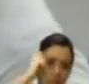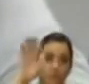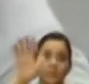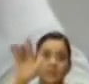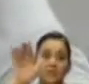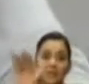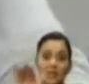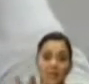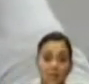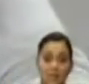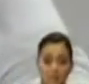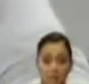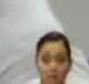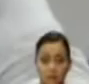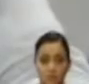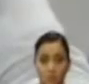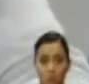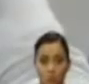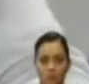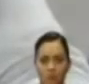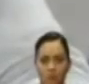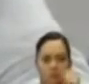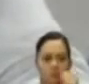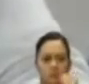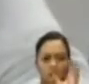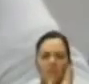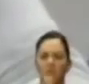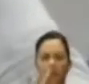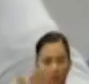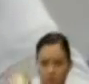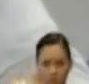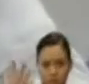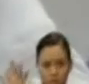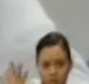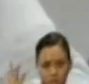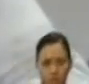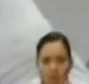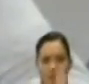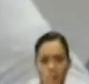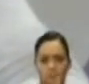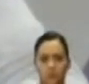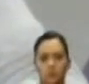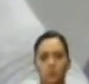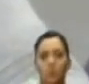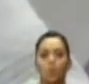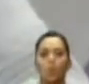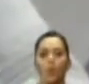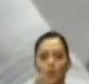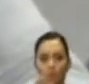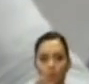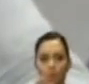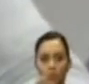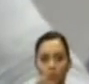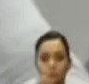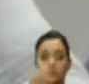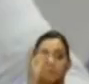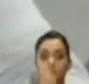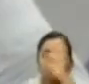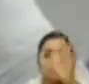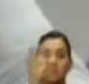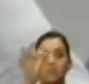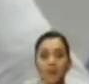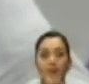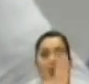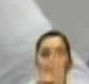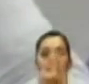se crea con la nueva seguridad, ley de seguridad del Estado, reemplazando a la ley de seguridad nacional de la